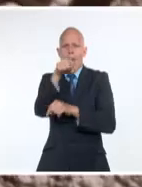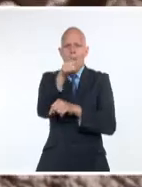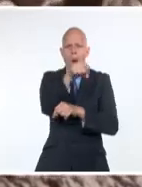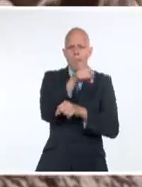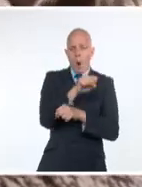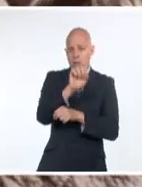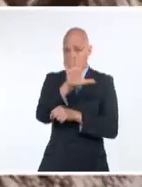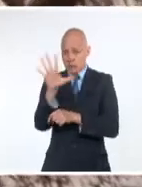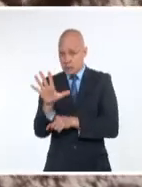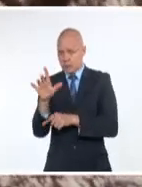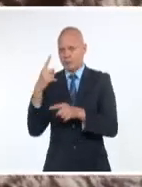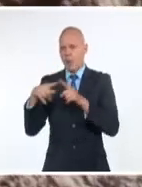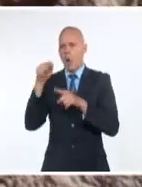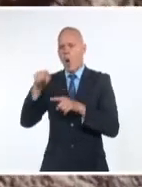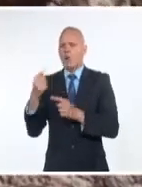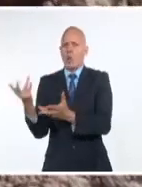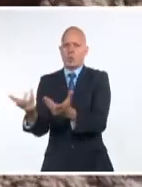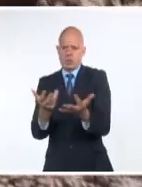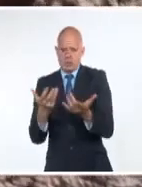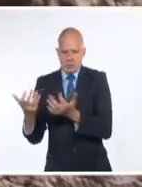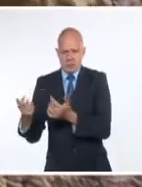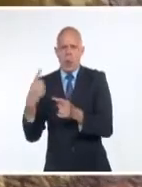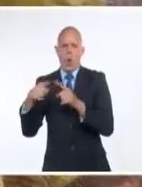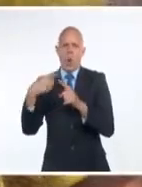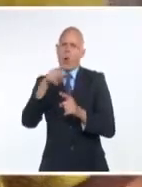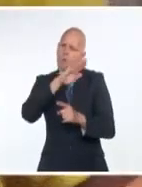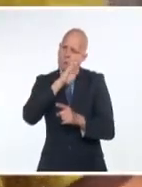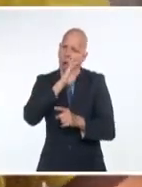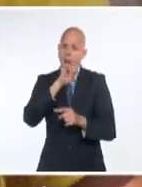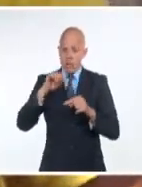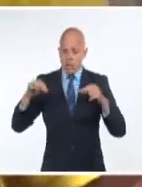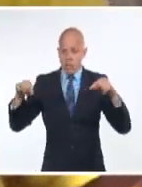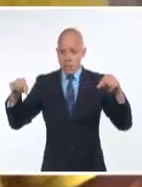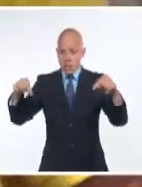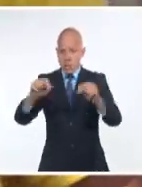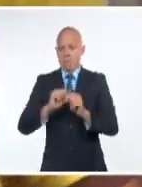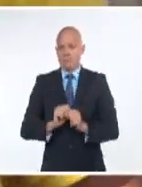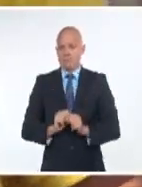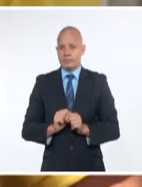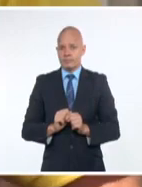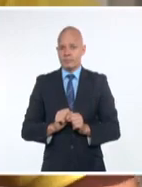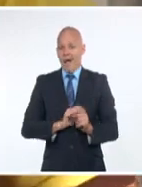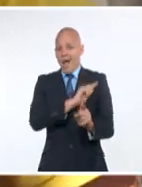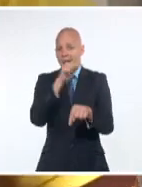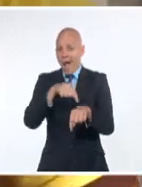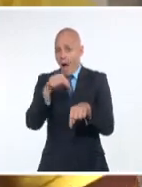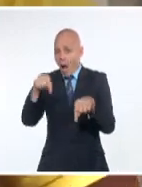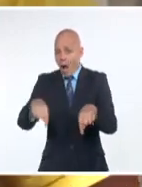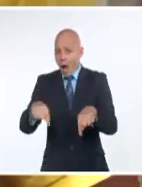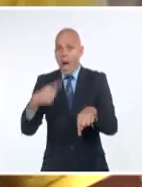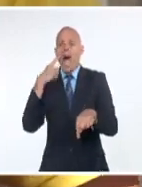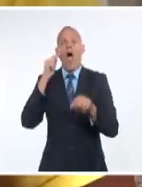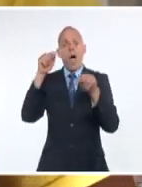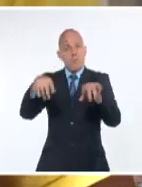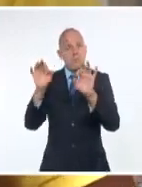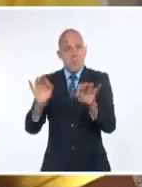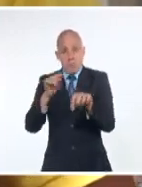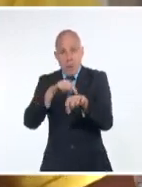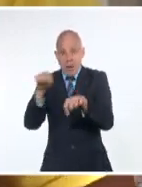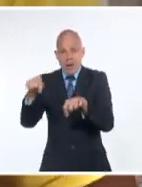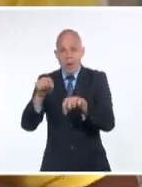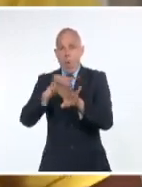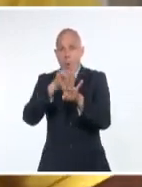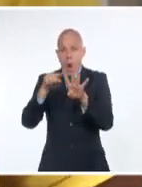centímetros de calibre modelo 1885. En la actualidad se conservan los 4 cañones que se